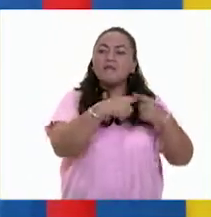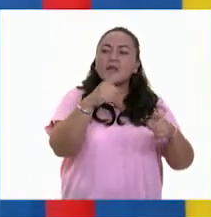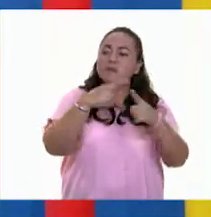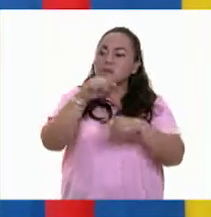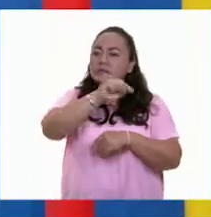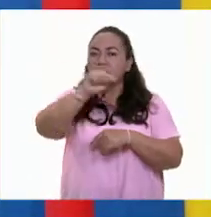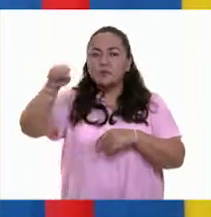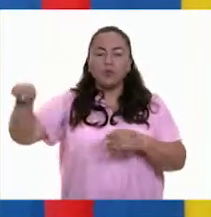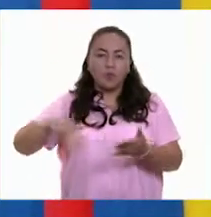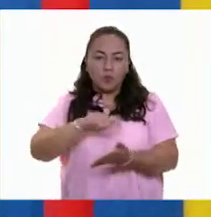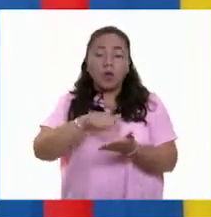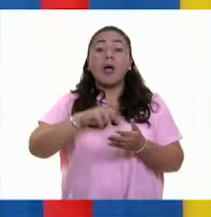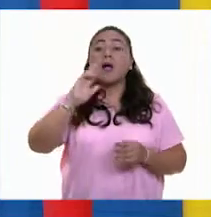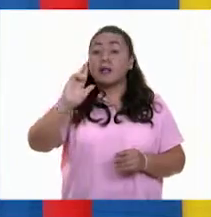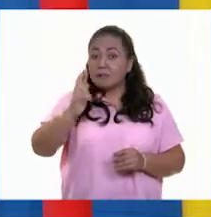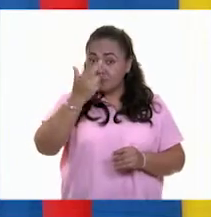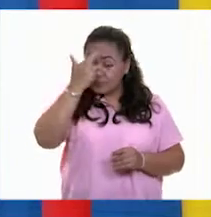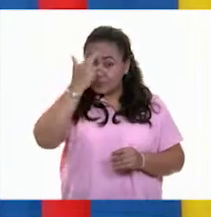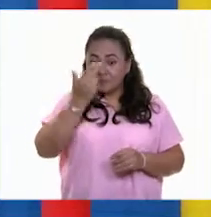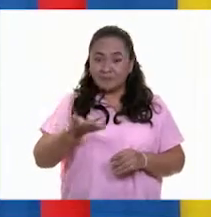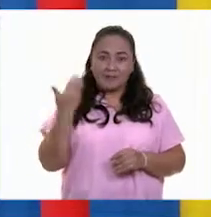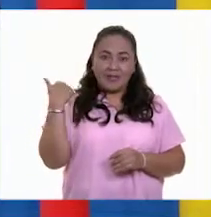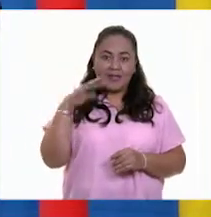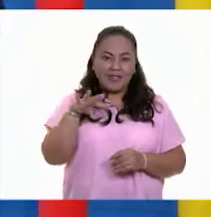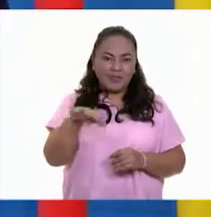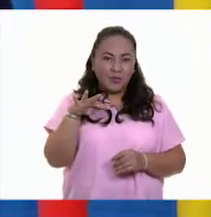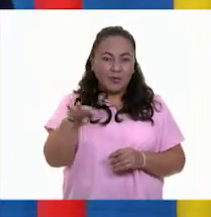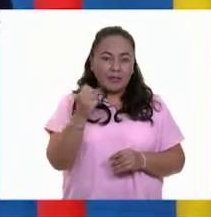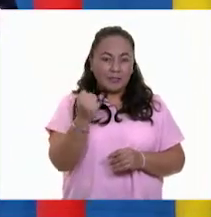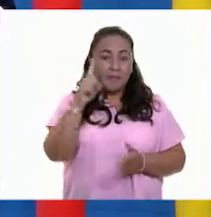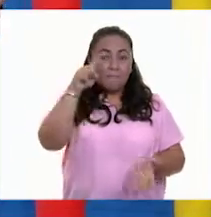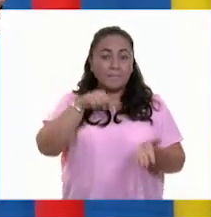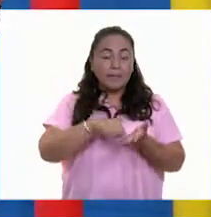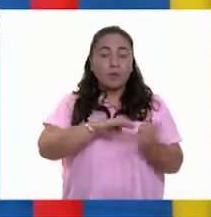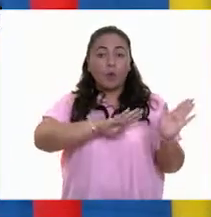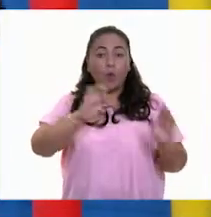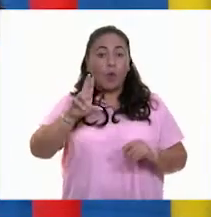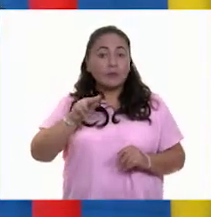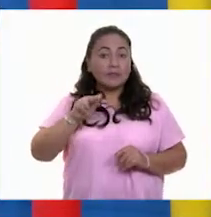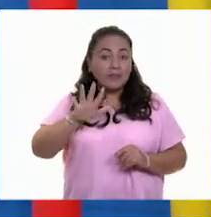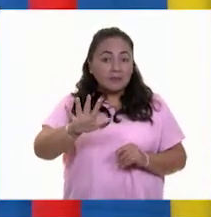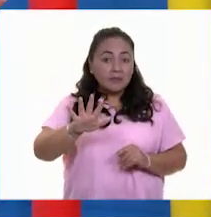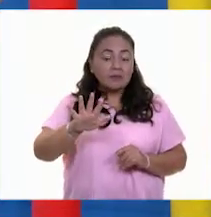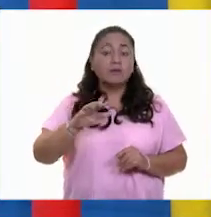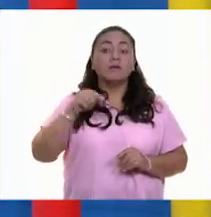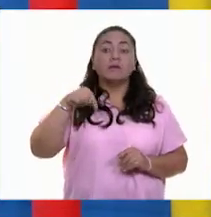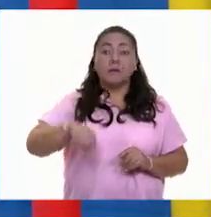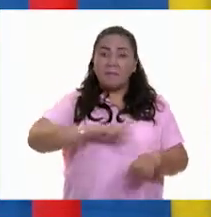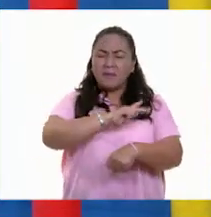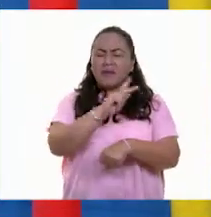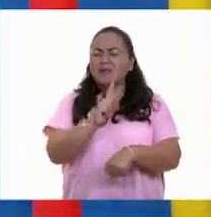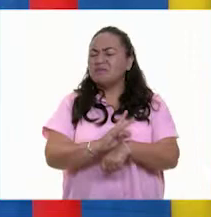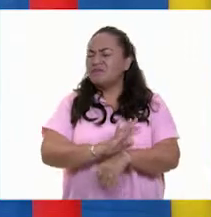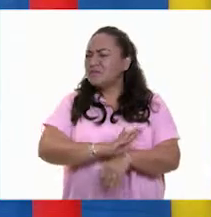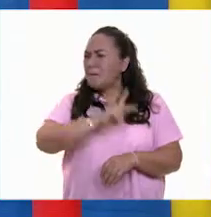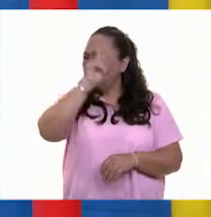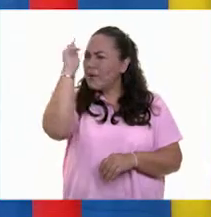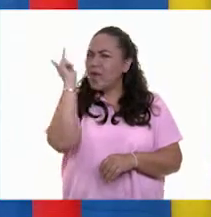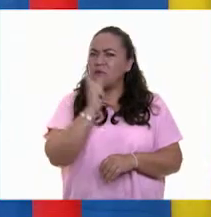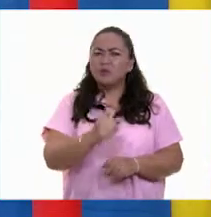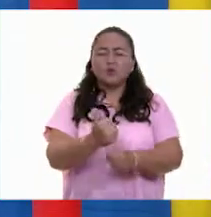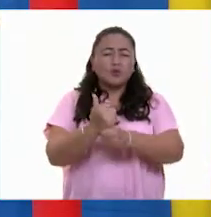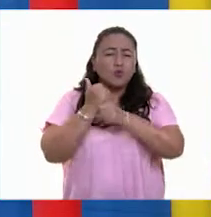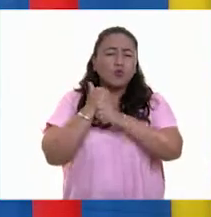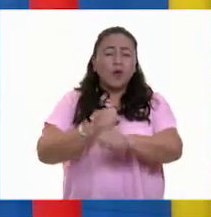lugares. Recordemos que el 19 de septiembre de 1985, nuestro país sufrió un fuerte terremoto,